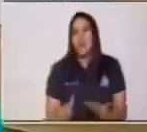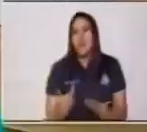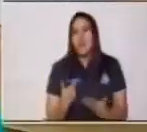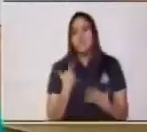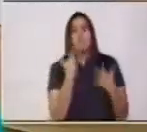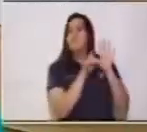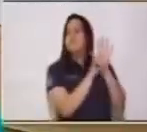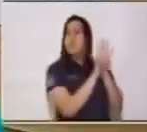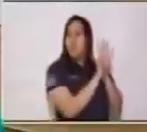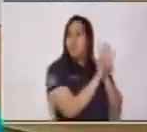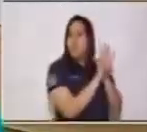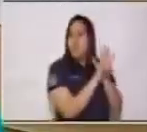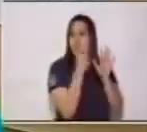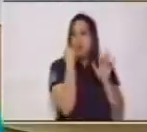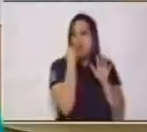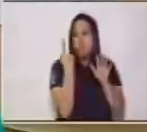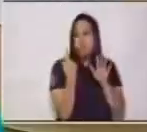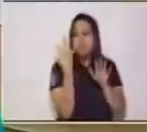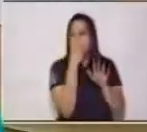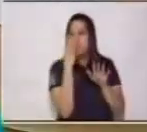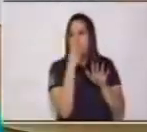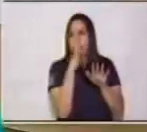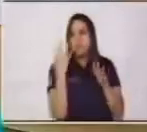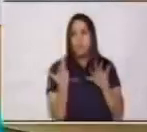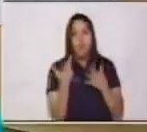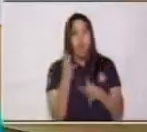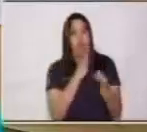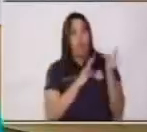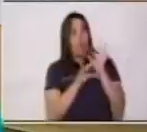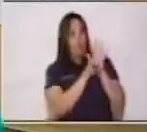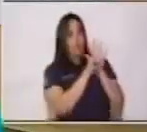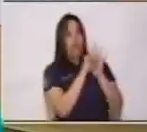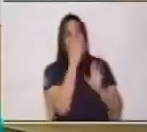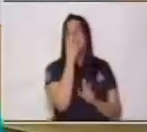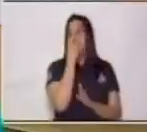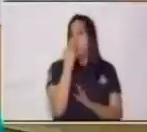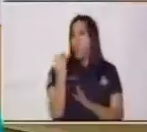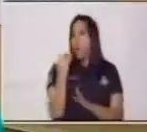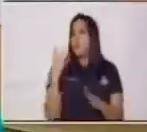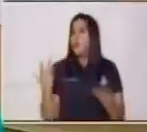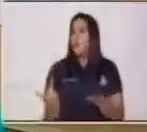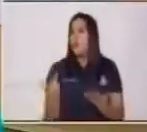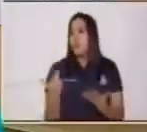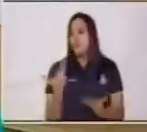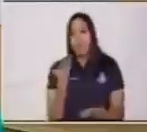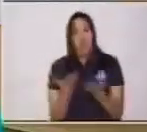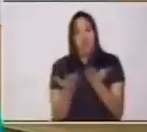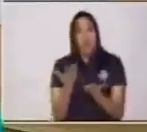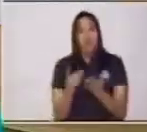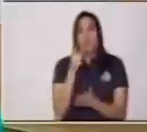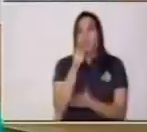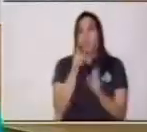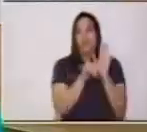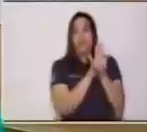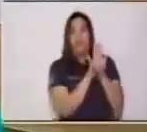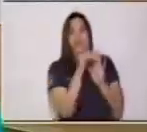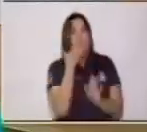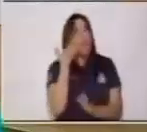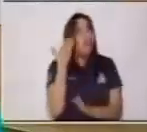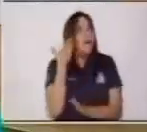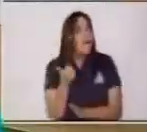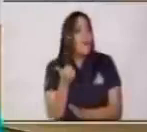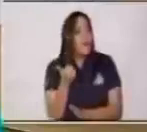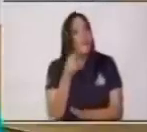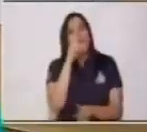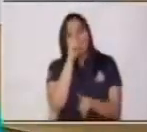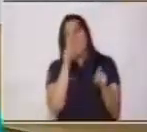con Caperucita Roja? O tal vez te identificas con el lobo. ¿Qué te identifica a ti con el lobo? O tal vez con la abuelita. Si te das cuenta de esos